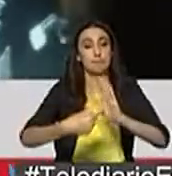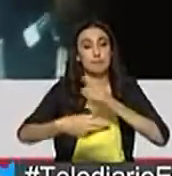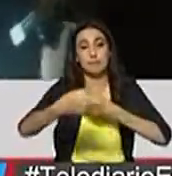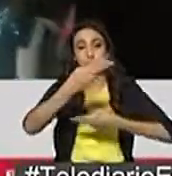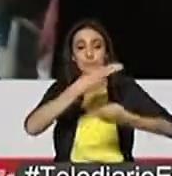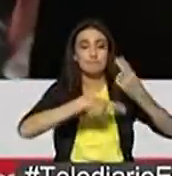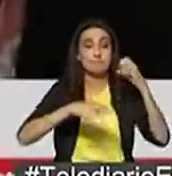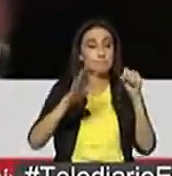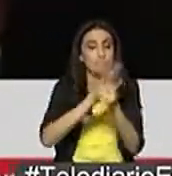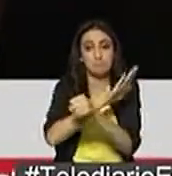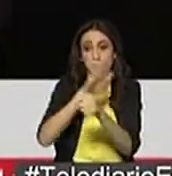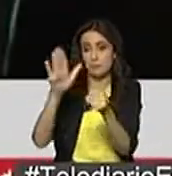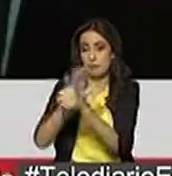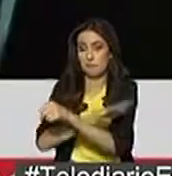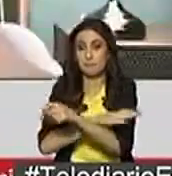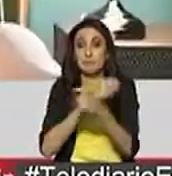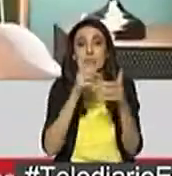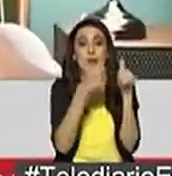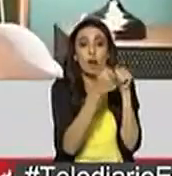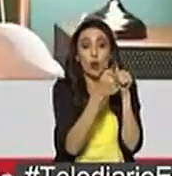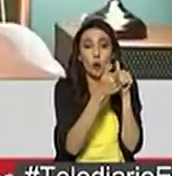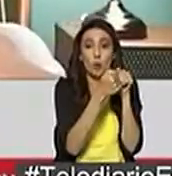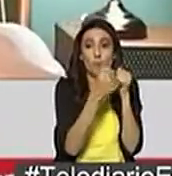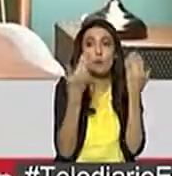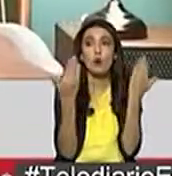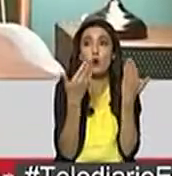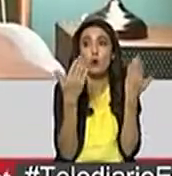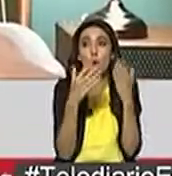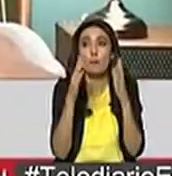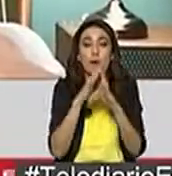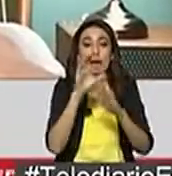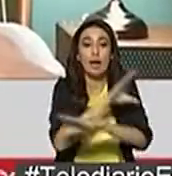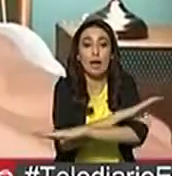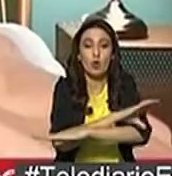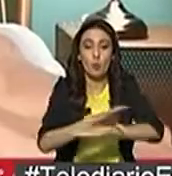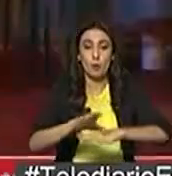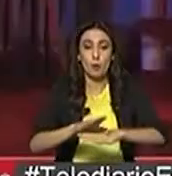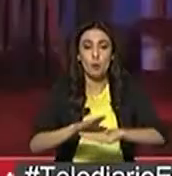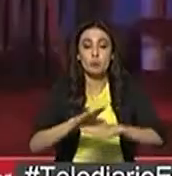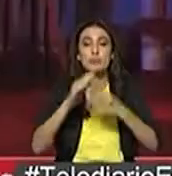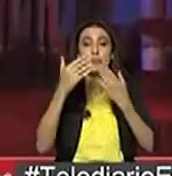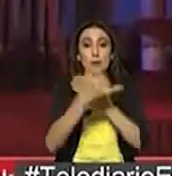de equipamiento de telecomunicaciones en las zonas rurales del país.